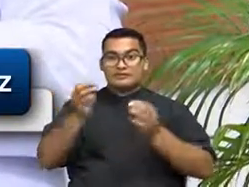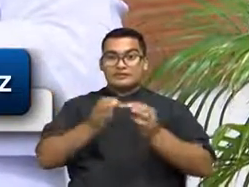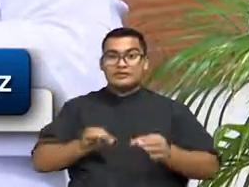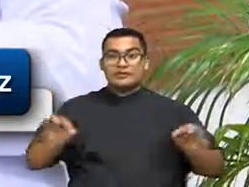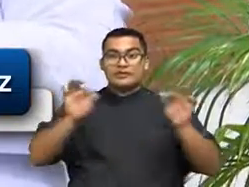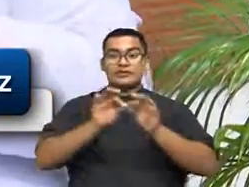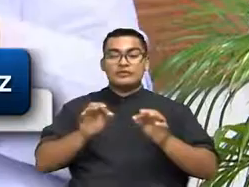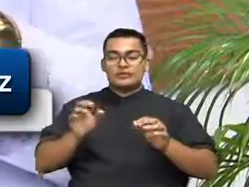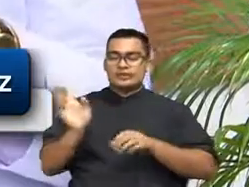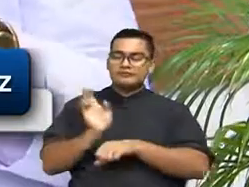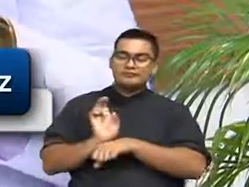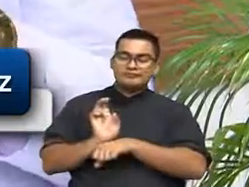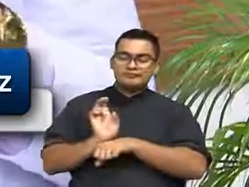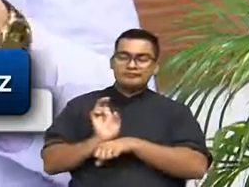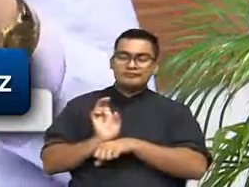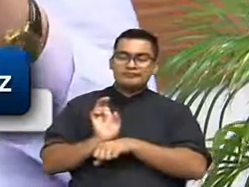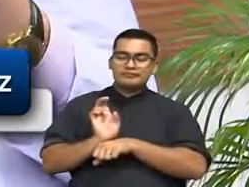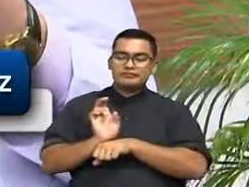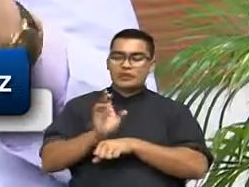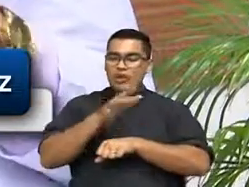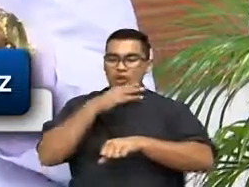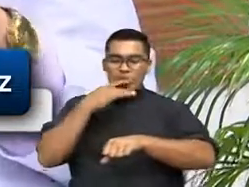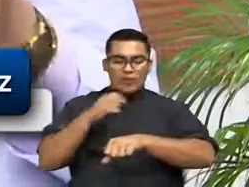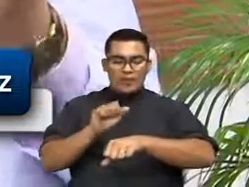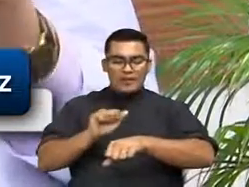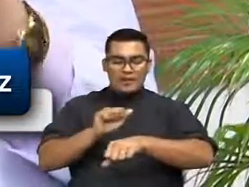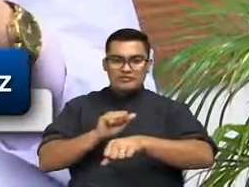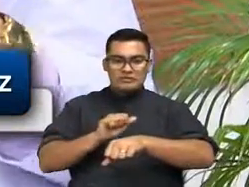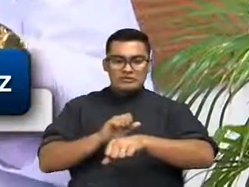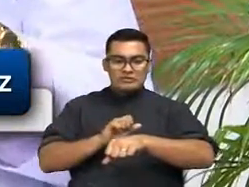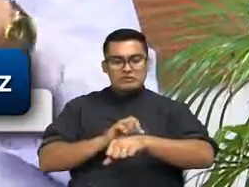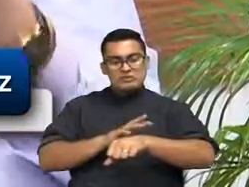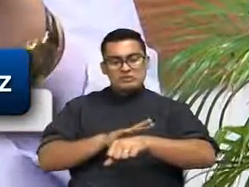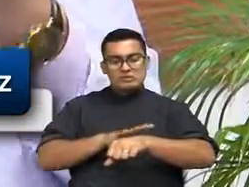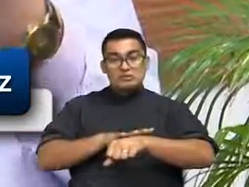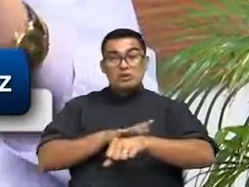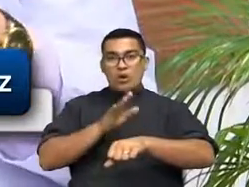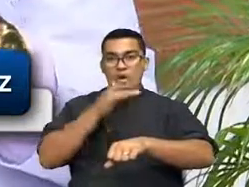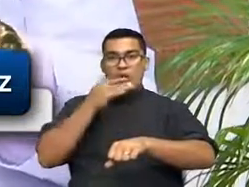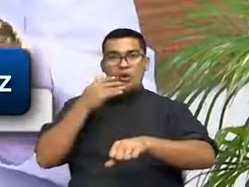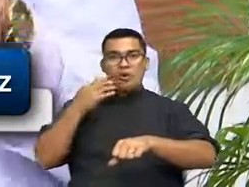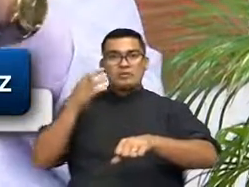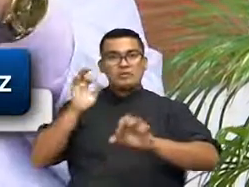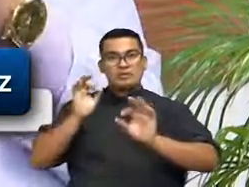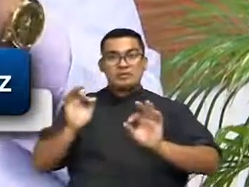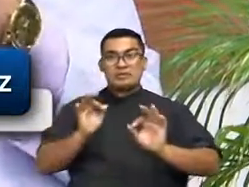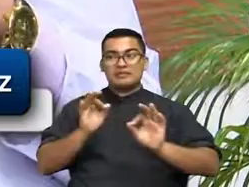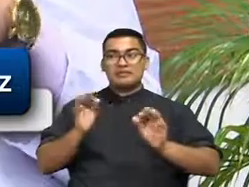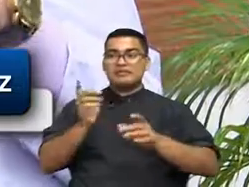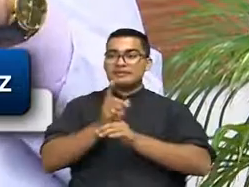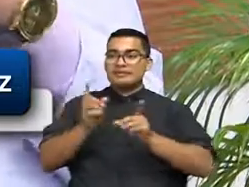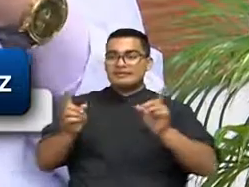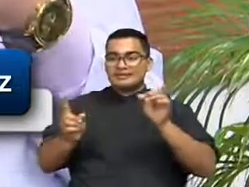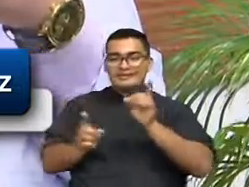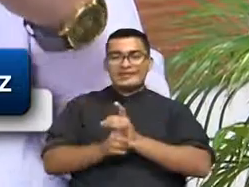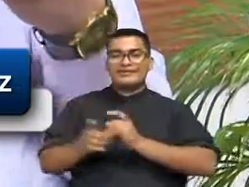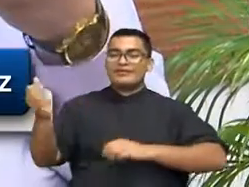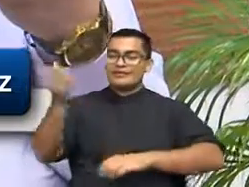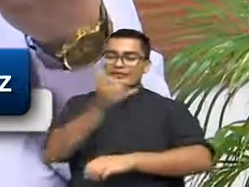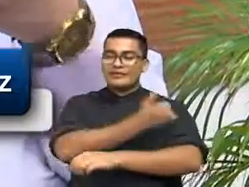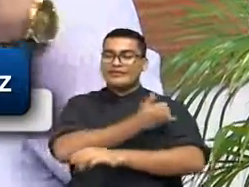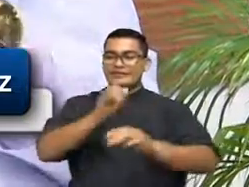qué tan rápido es la evolución de la coloración amarillenta, deben de ser ingresados y ser vigilados. Nosotros normalmente no